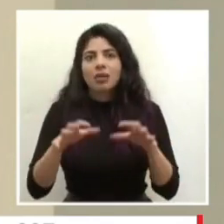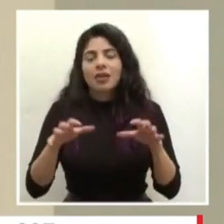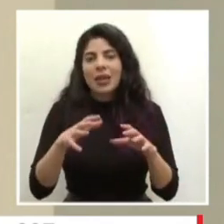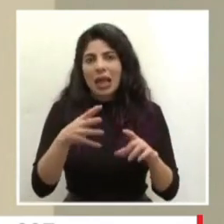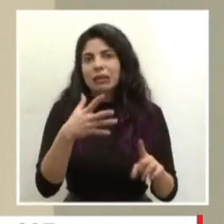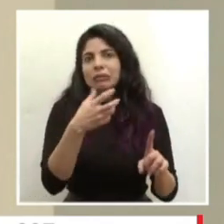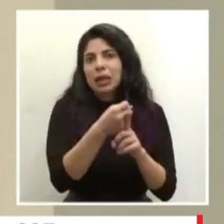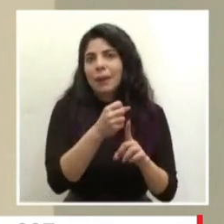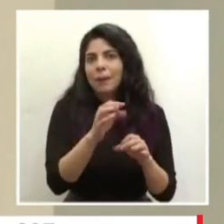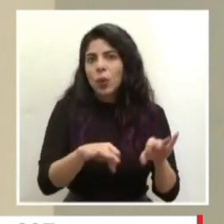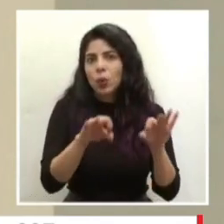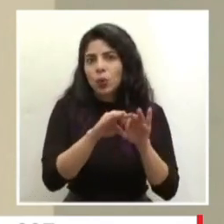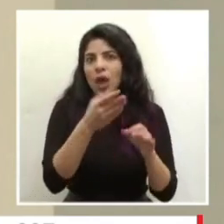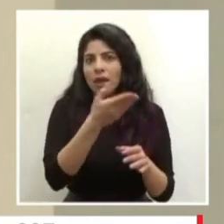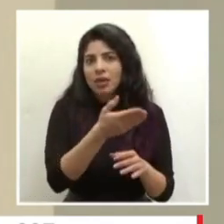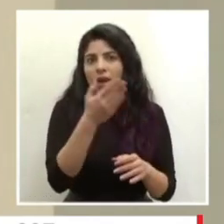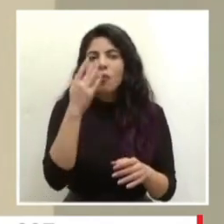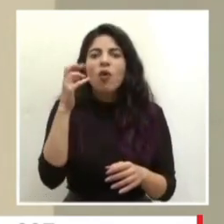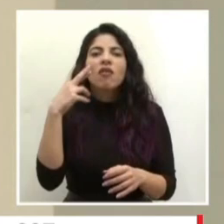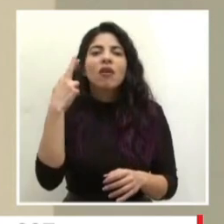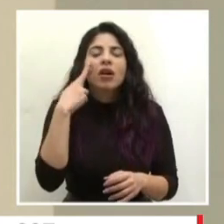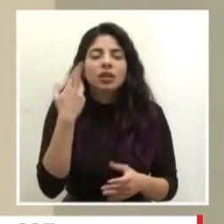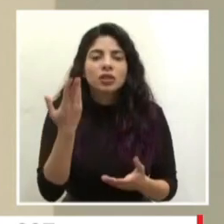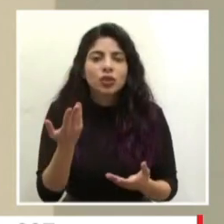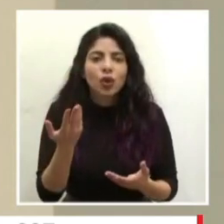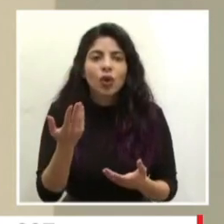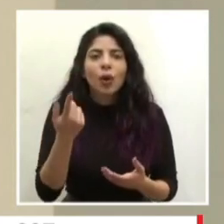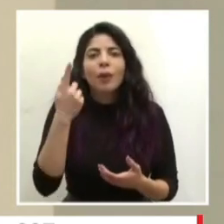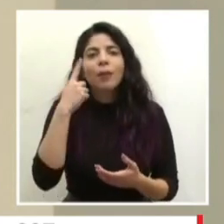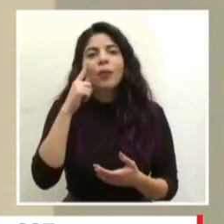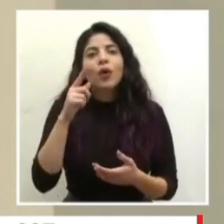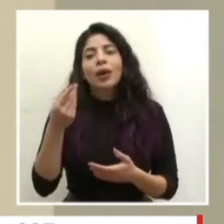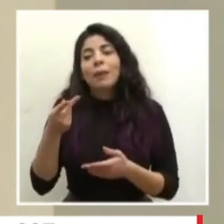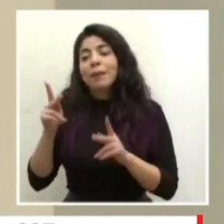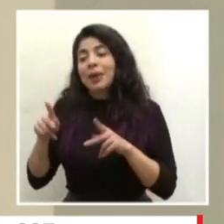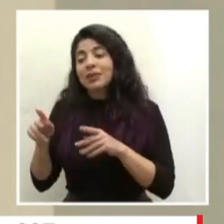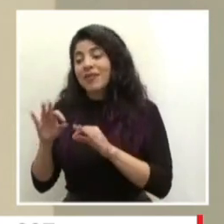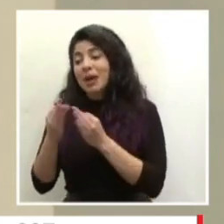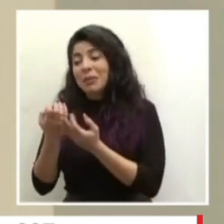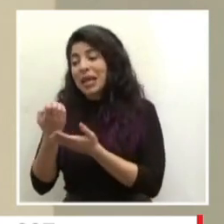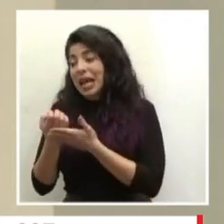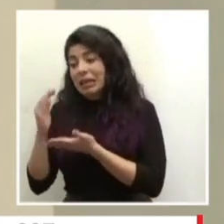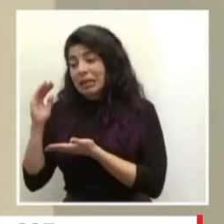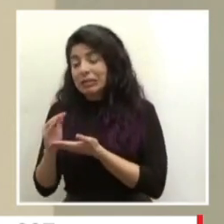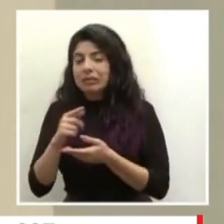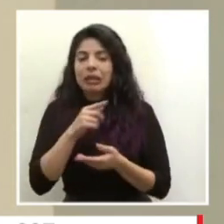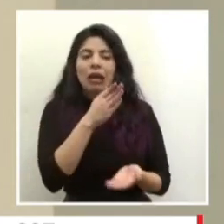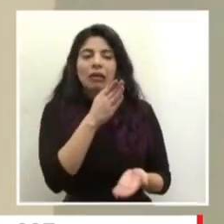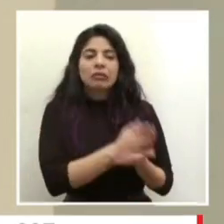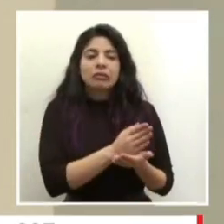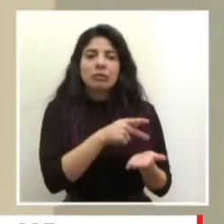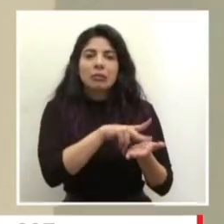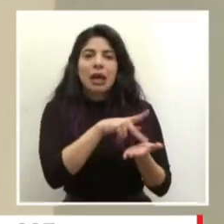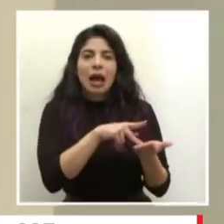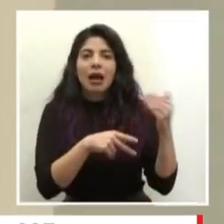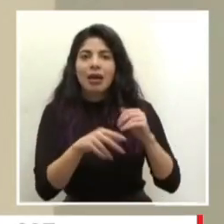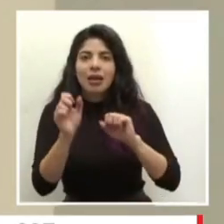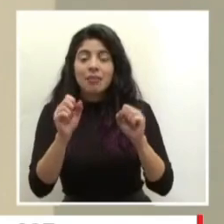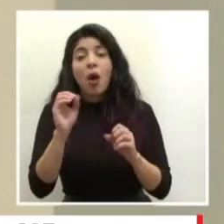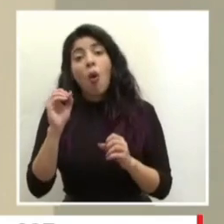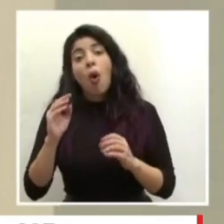golpes importantes por distintas razones, ya fuera por la reducción de los ingresos de las familias o porque las familias están en la casa